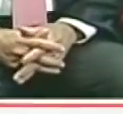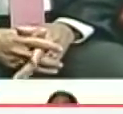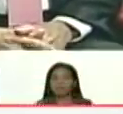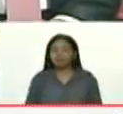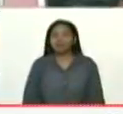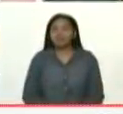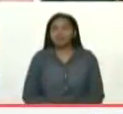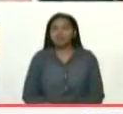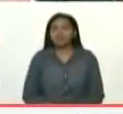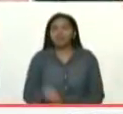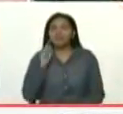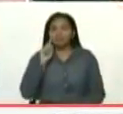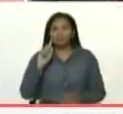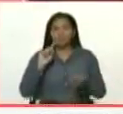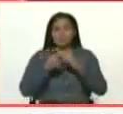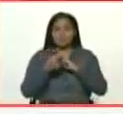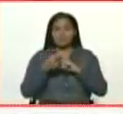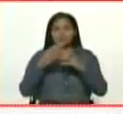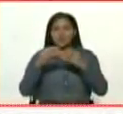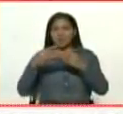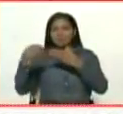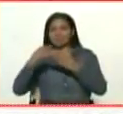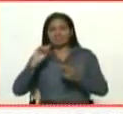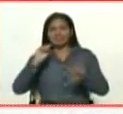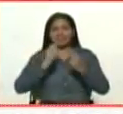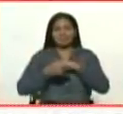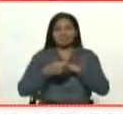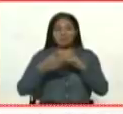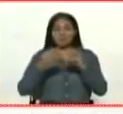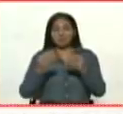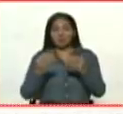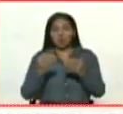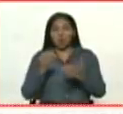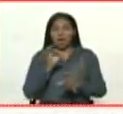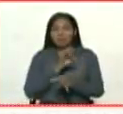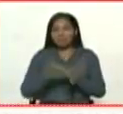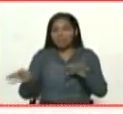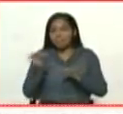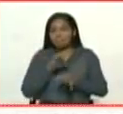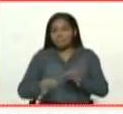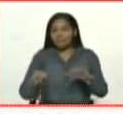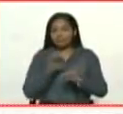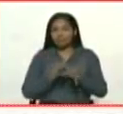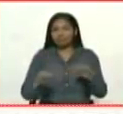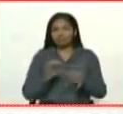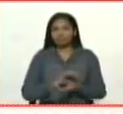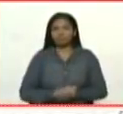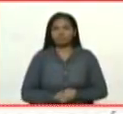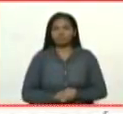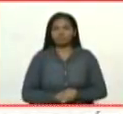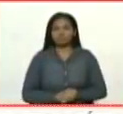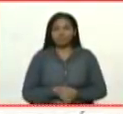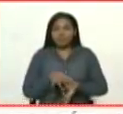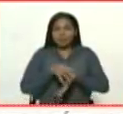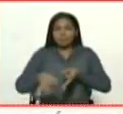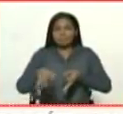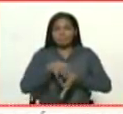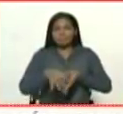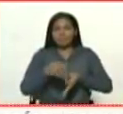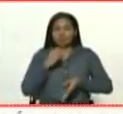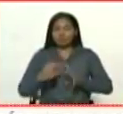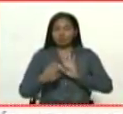divisas convertibles. Y como hablamos de divisas convertibles, tenemos que hablar del petro. El petro, que va,